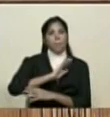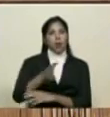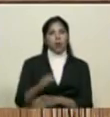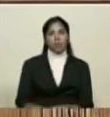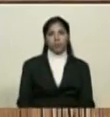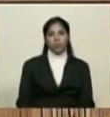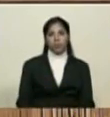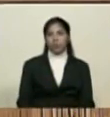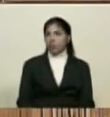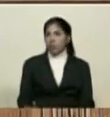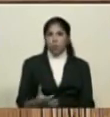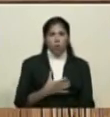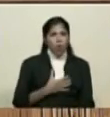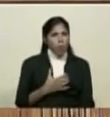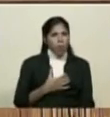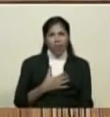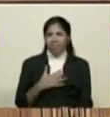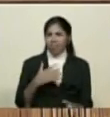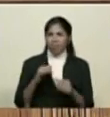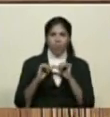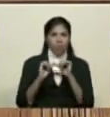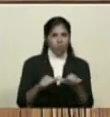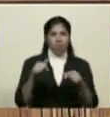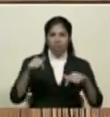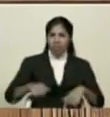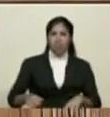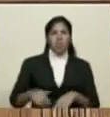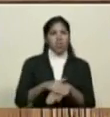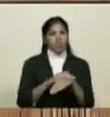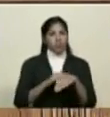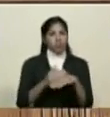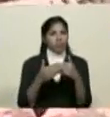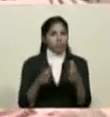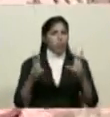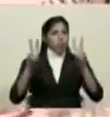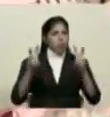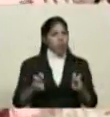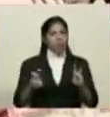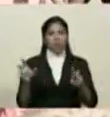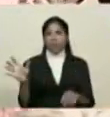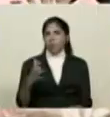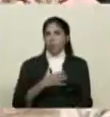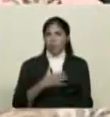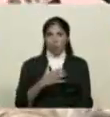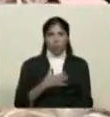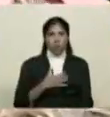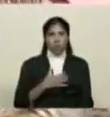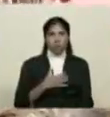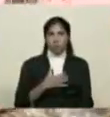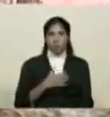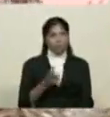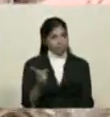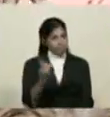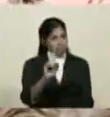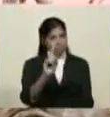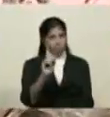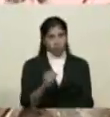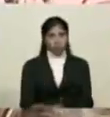Eso no puede seguir pasando bajo este nuevo Ministerio Público. No puede ser así.